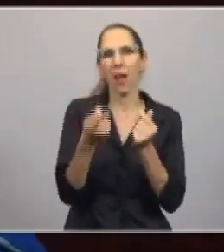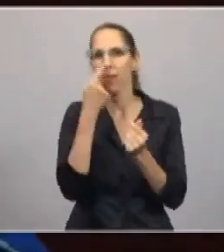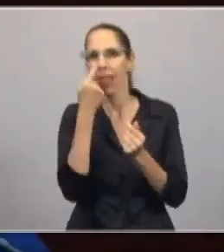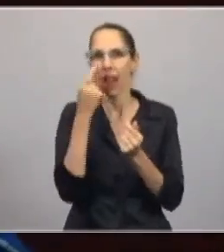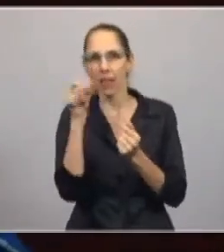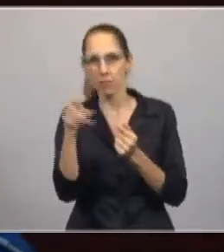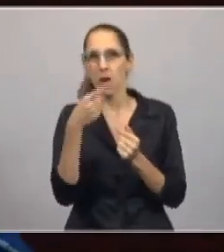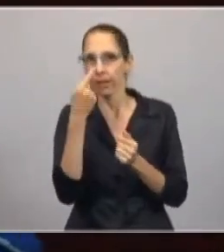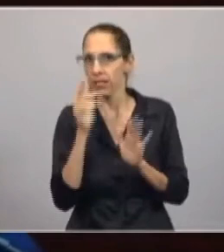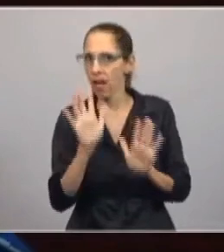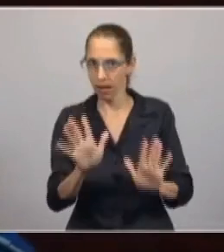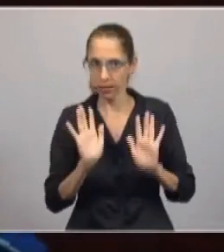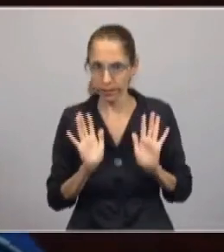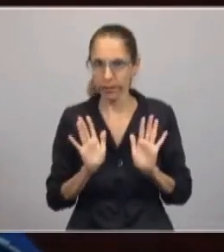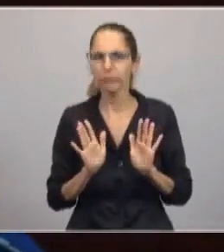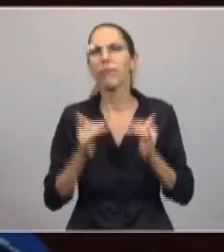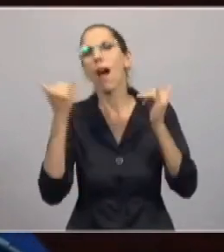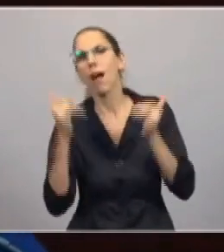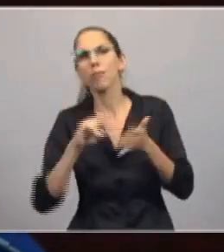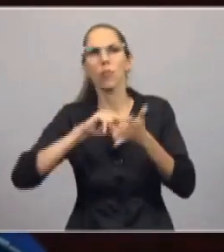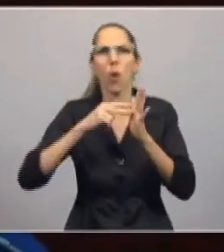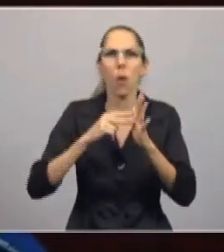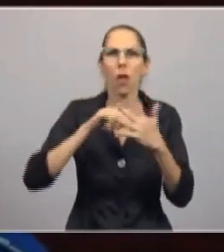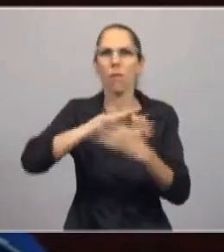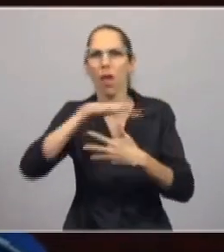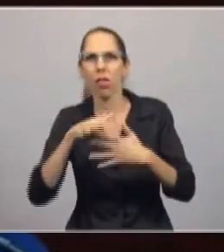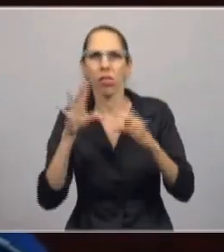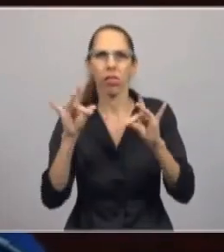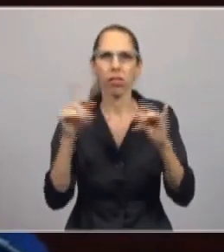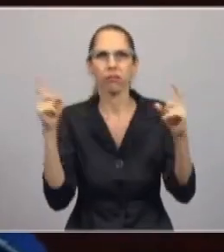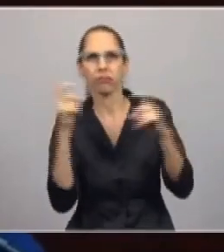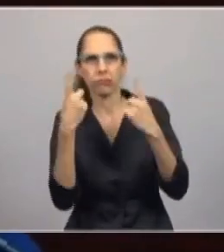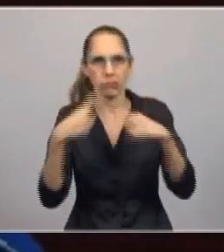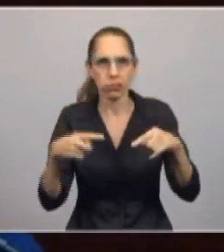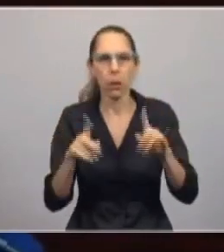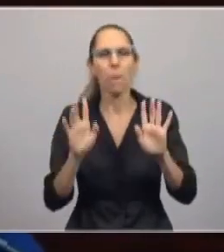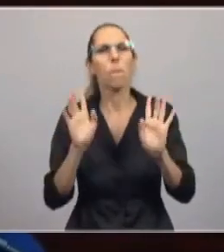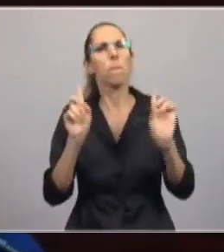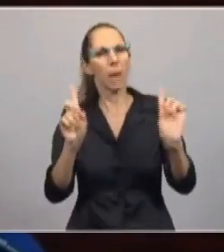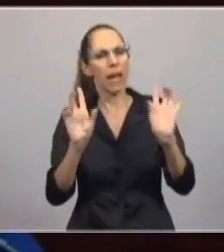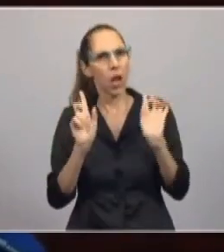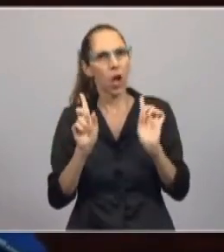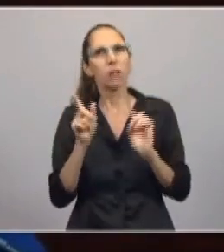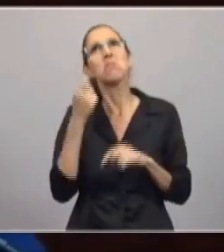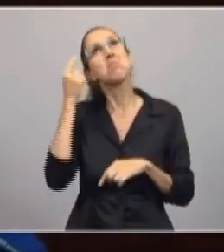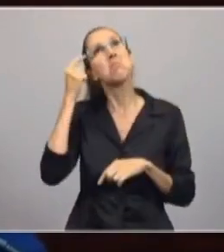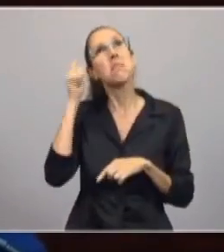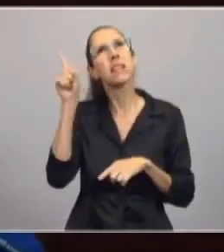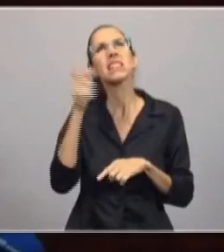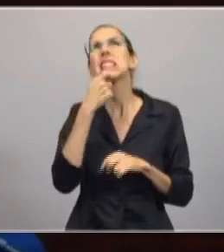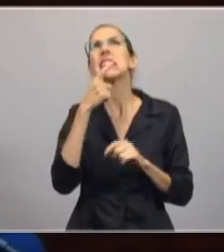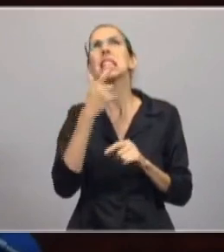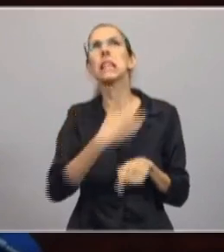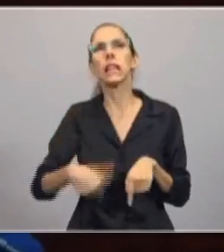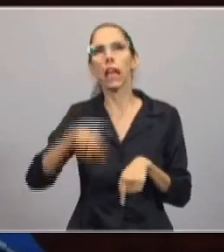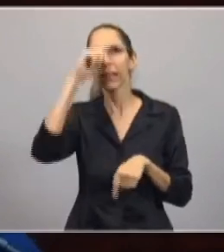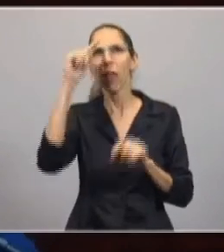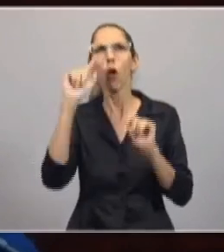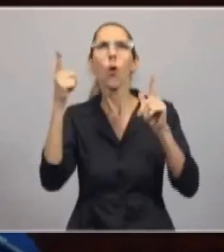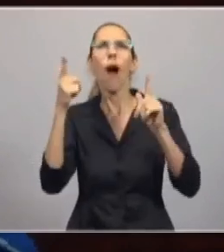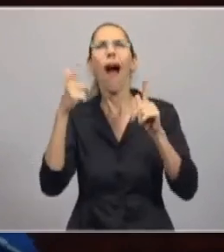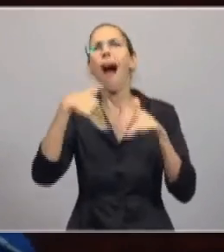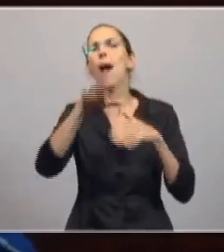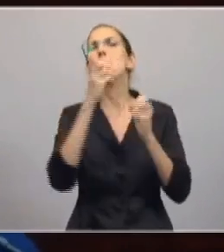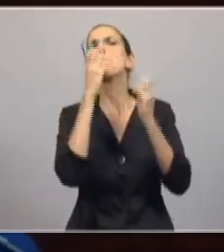más dificultades y problemas que haya, creer que todo funcionaría mejor si no hubiera Estado es una muestra ridícula